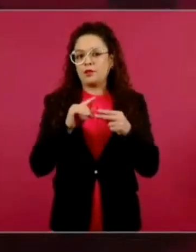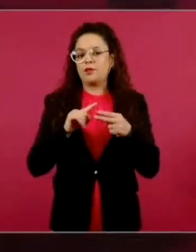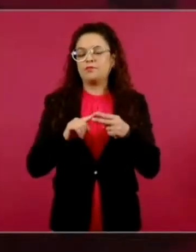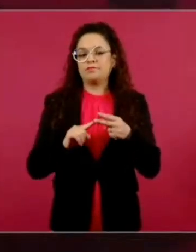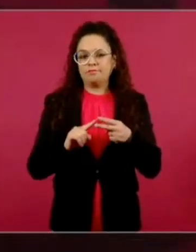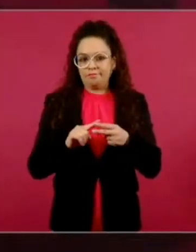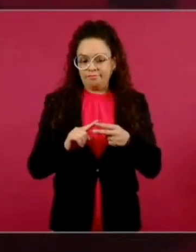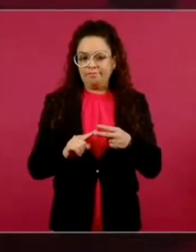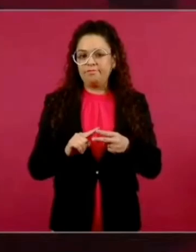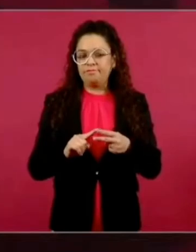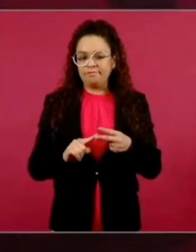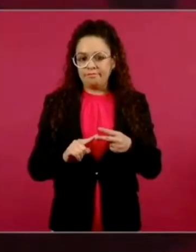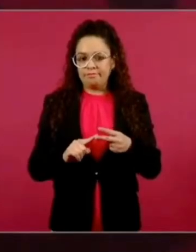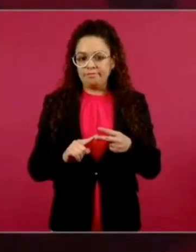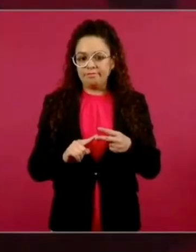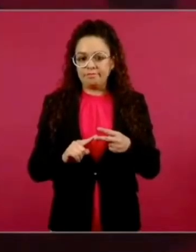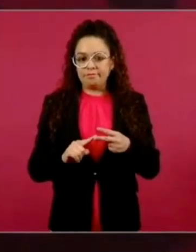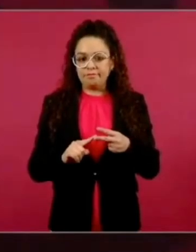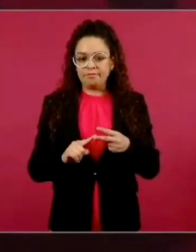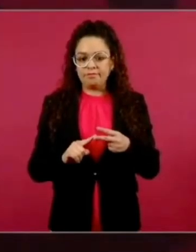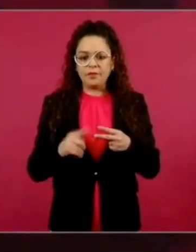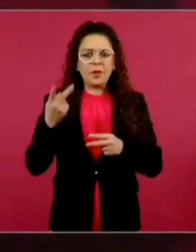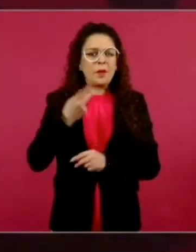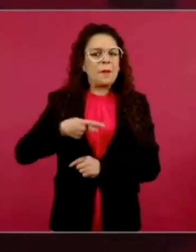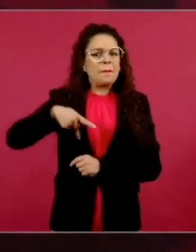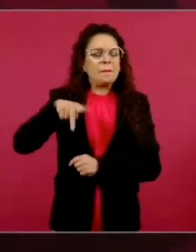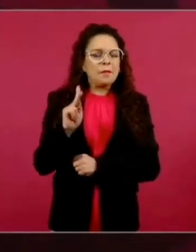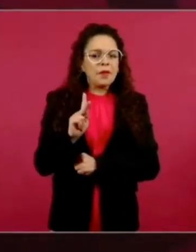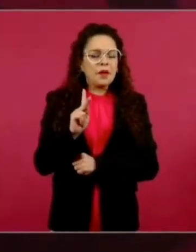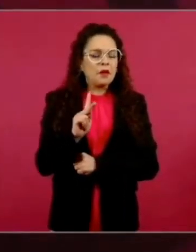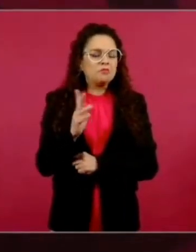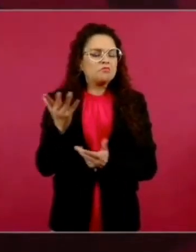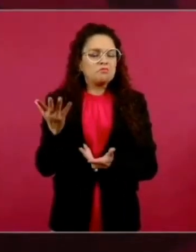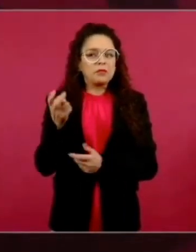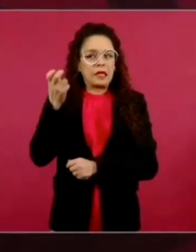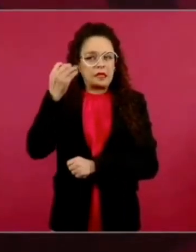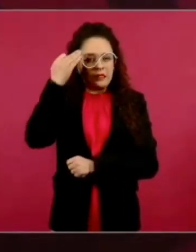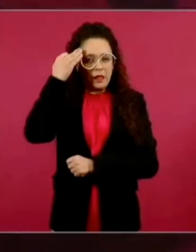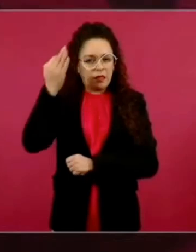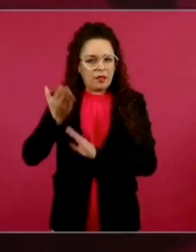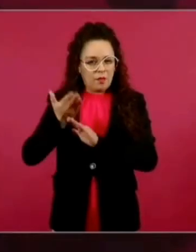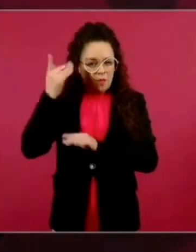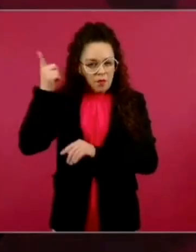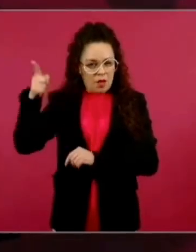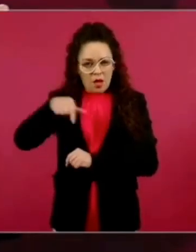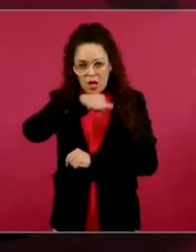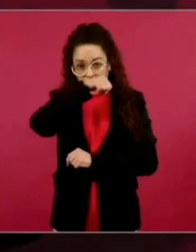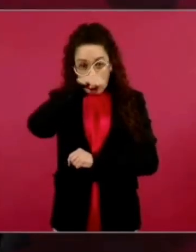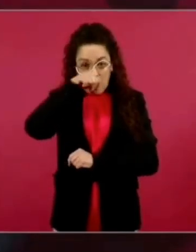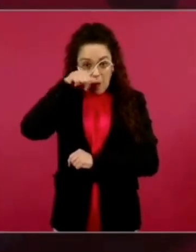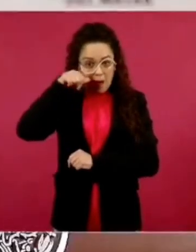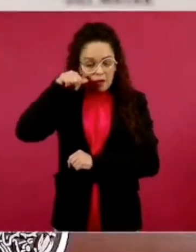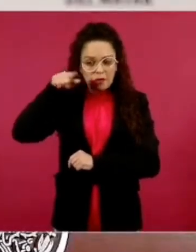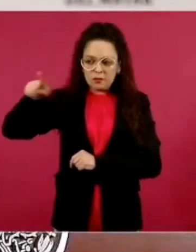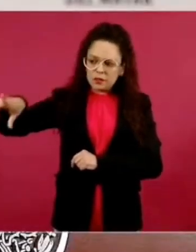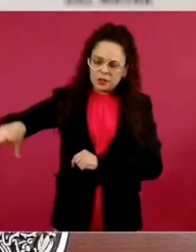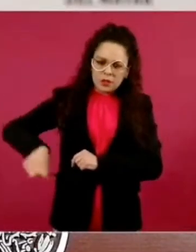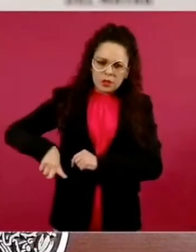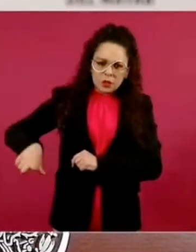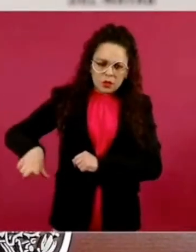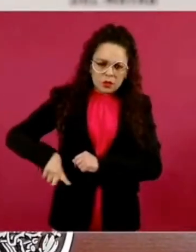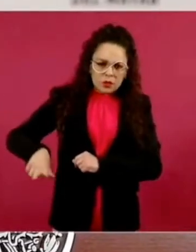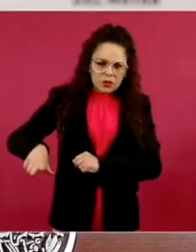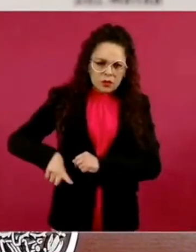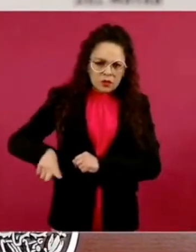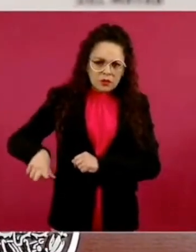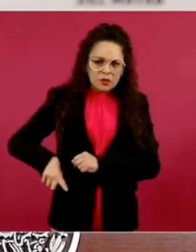Pero aún cuando en la época de Juárez el gobierno no tenía